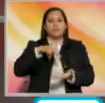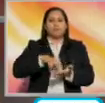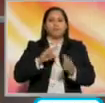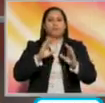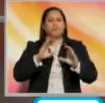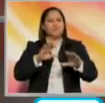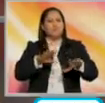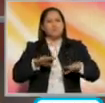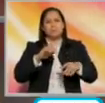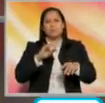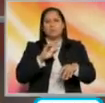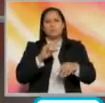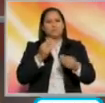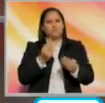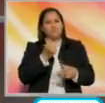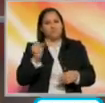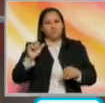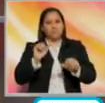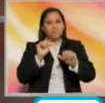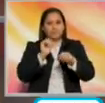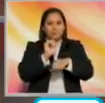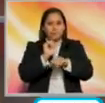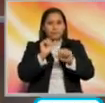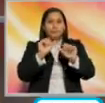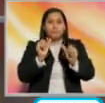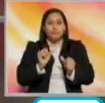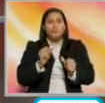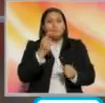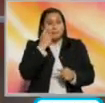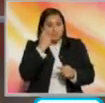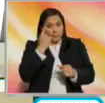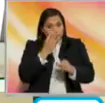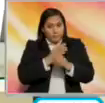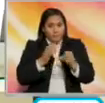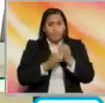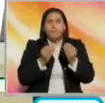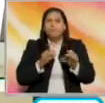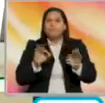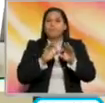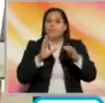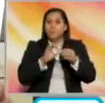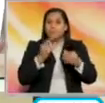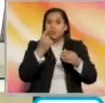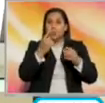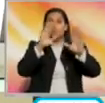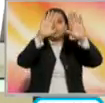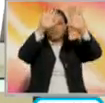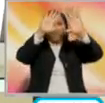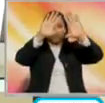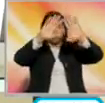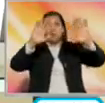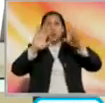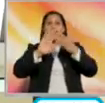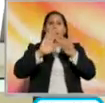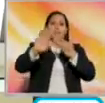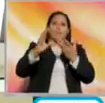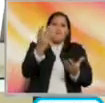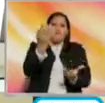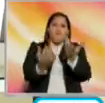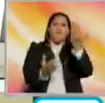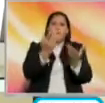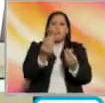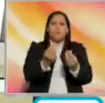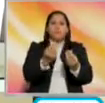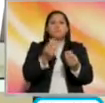Recinto de grandes Gabriel. artistas. Y, Sí, y sin no duda queremos alguna. dejar de comentar una cosa. Es importante decir que el único telón antifuego que existe en un salón de